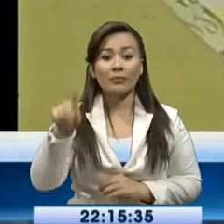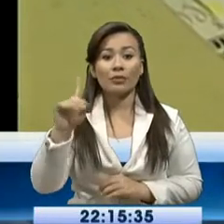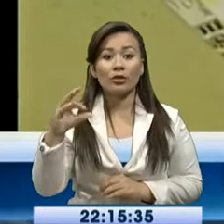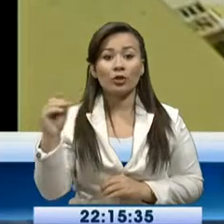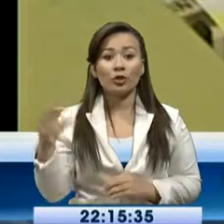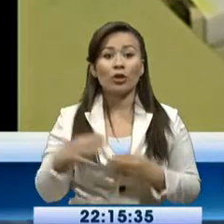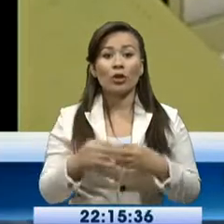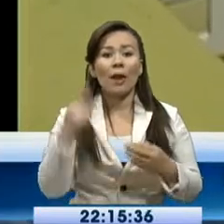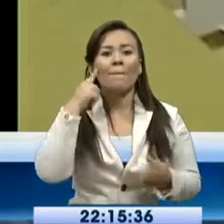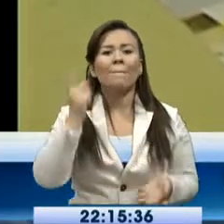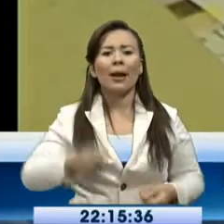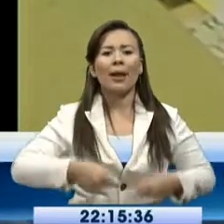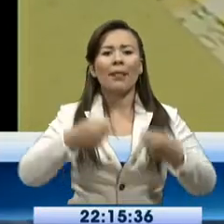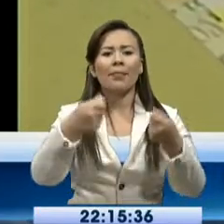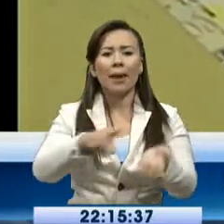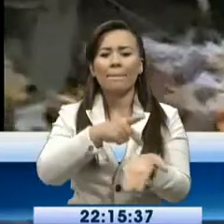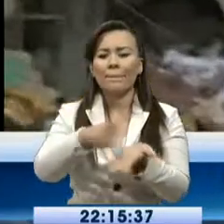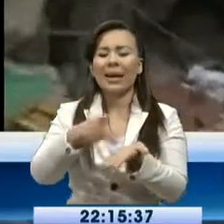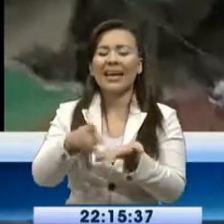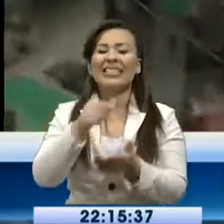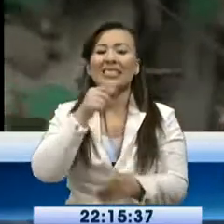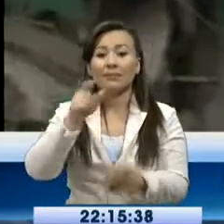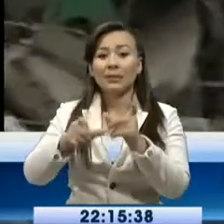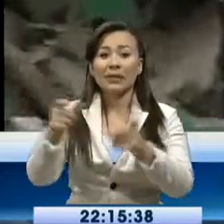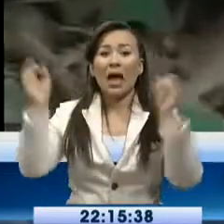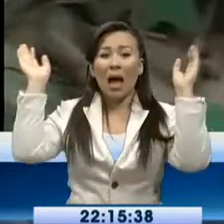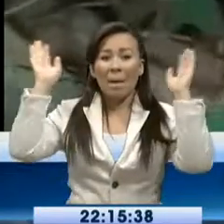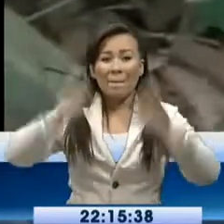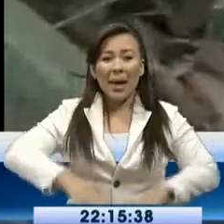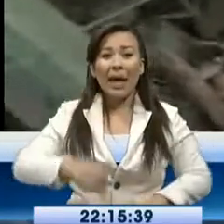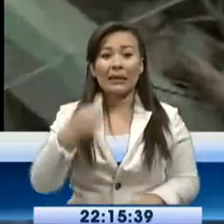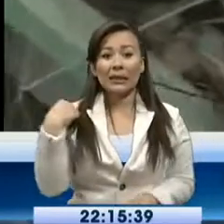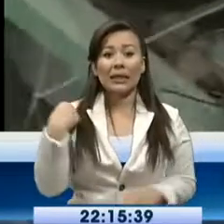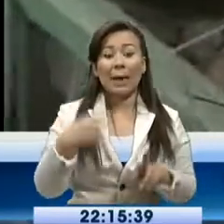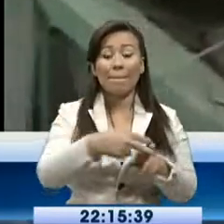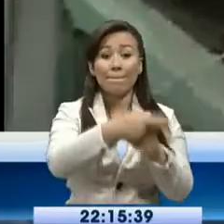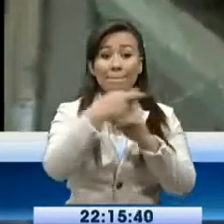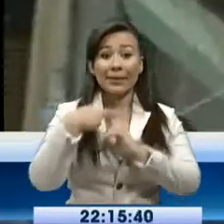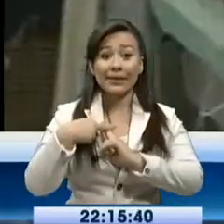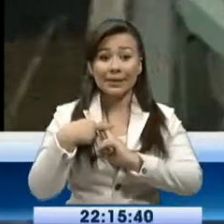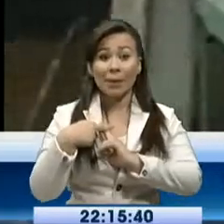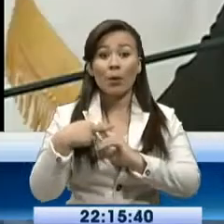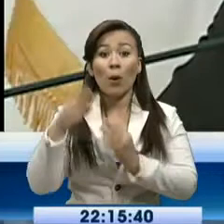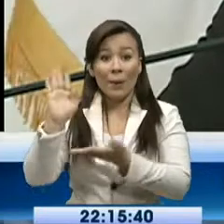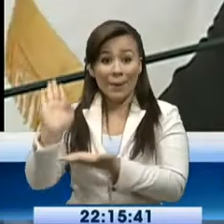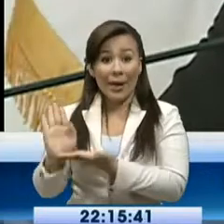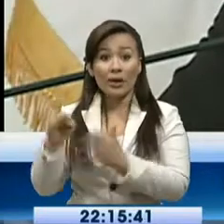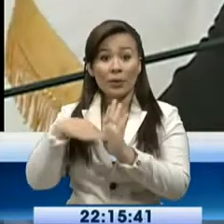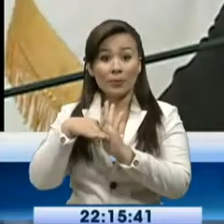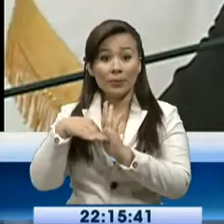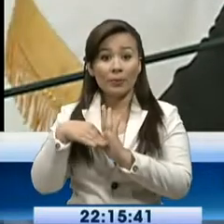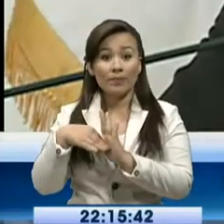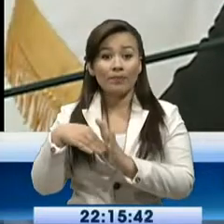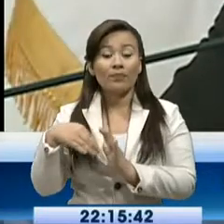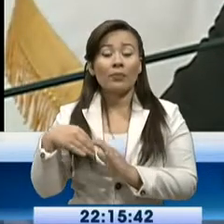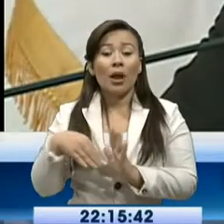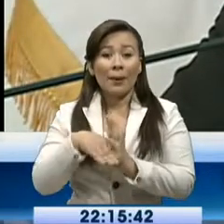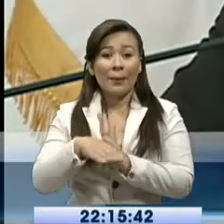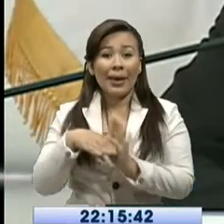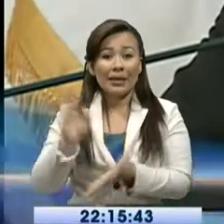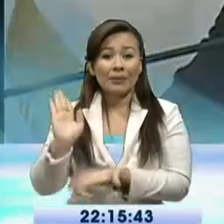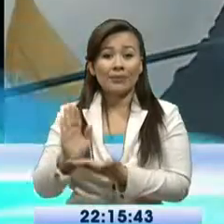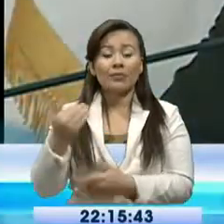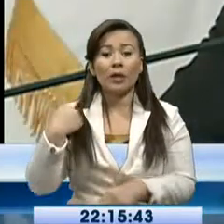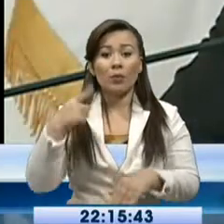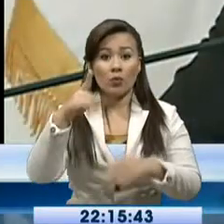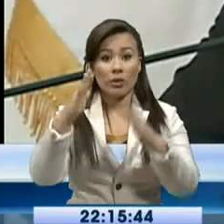serán destinados para cubrir las pérdidas de aquellos ciudadanos que tenían créditos hipotecarios con el BIES. Tenemos una vivienda de 75